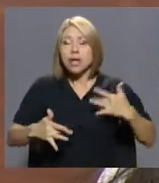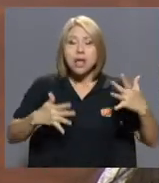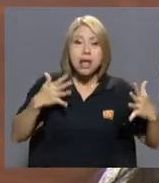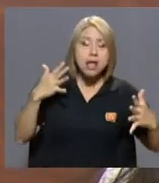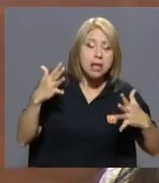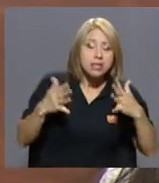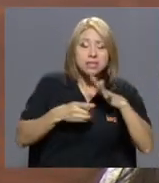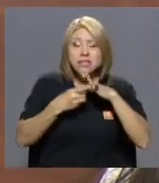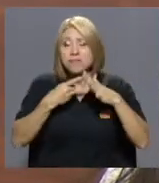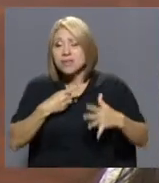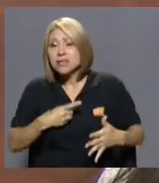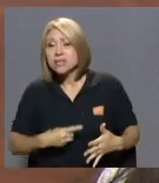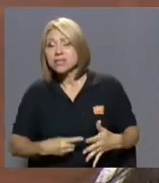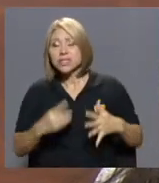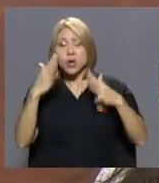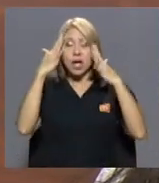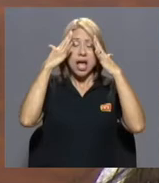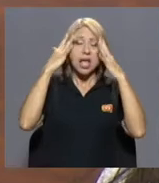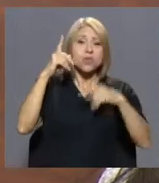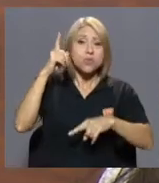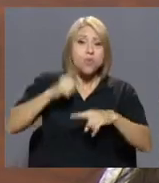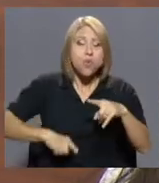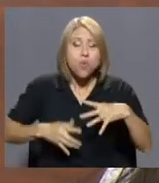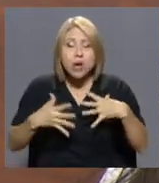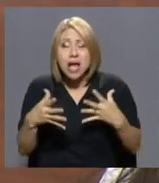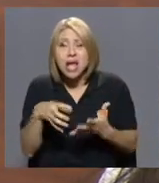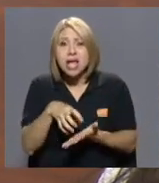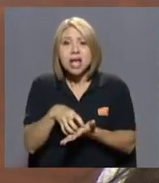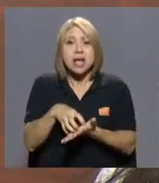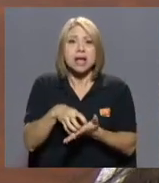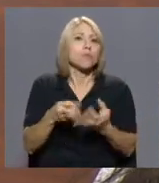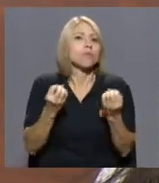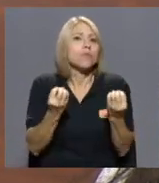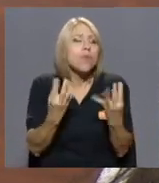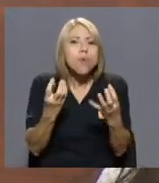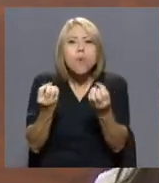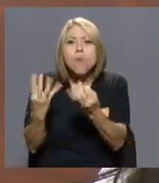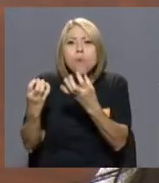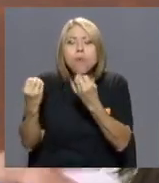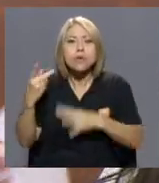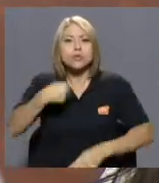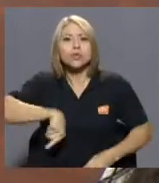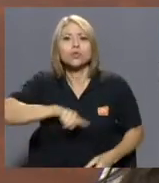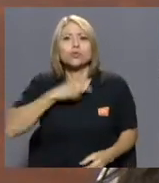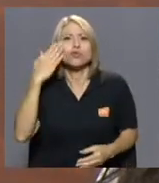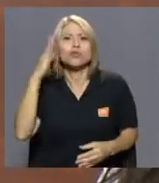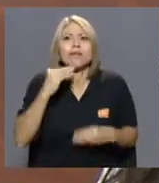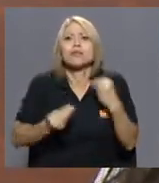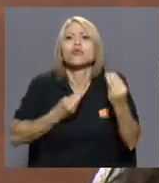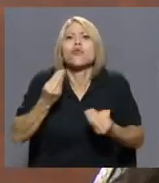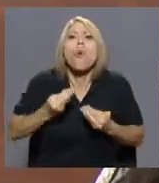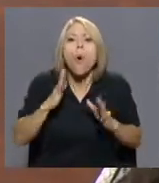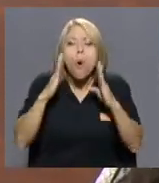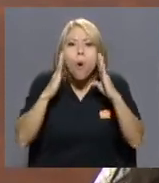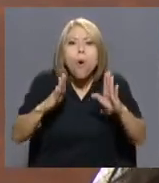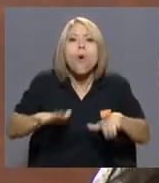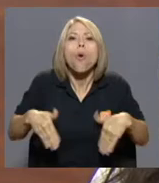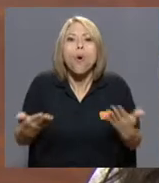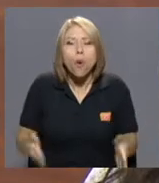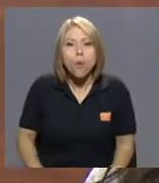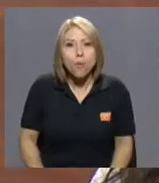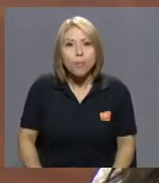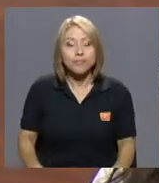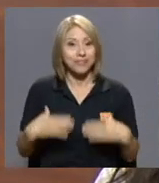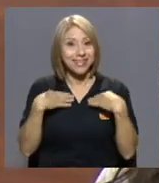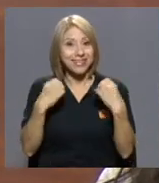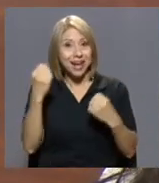de impotencia. La incertidumbre está llegando a niveles altísimos y no sabemos cómo gestionarlas. Bueno, la salud mental, y que don Leonardo está aquí,